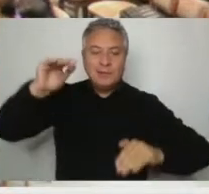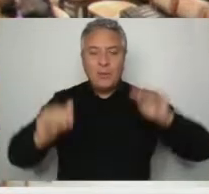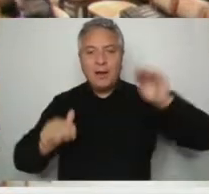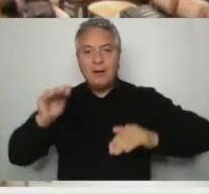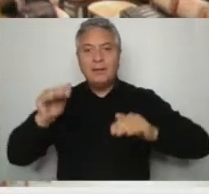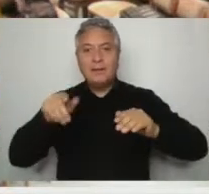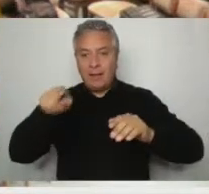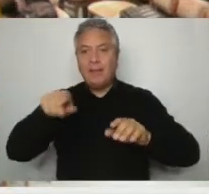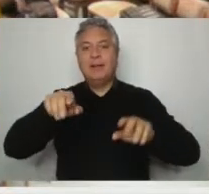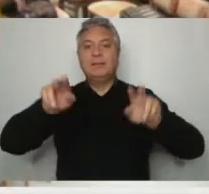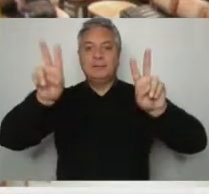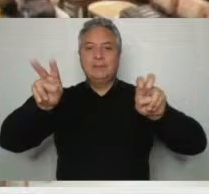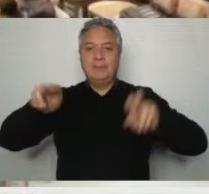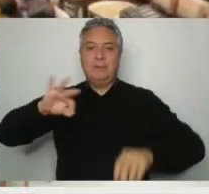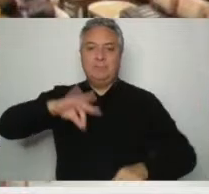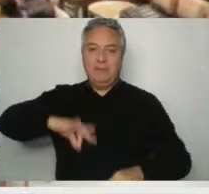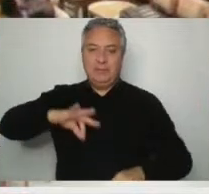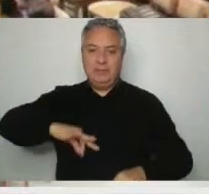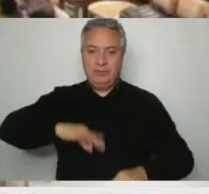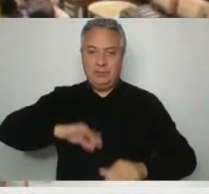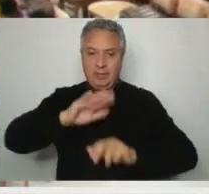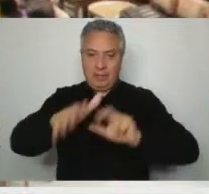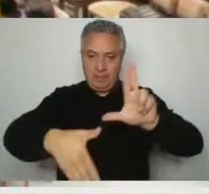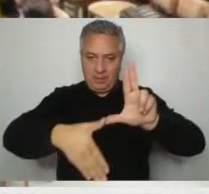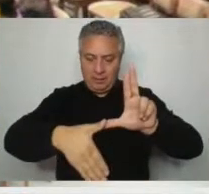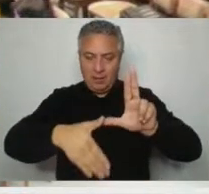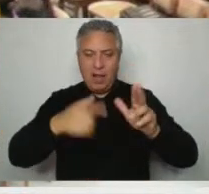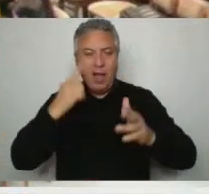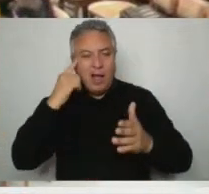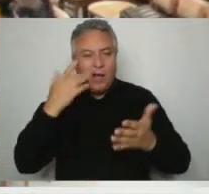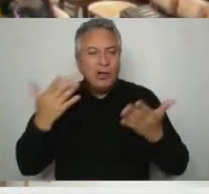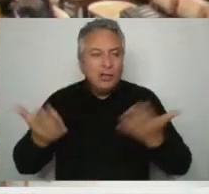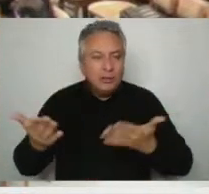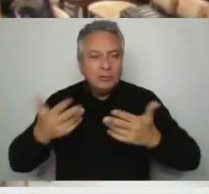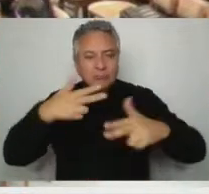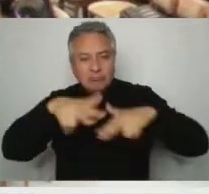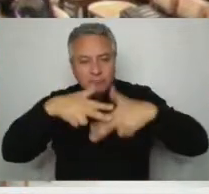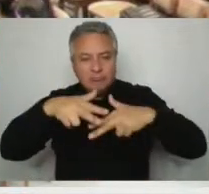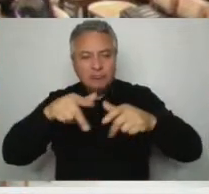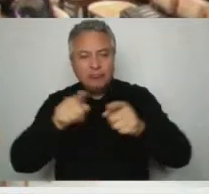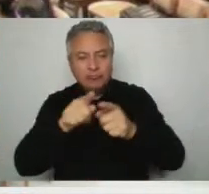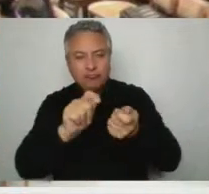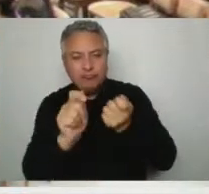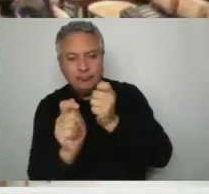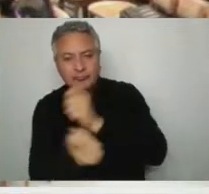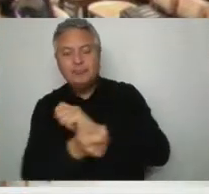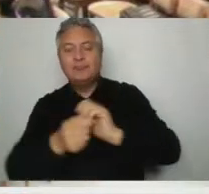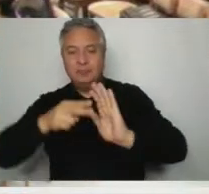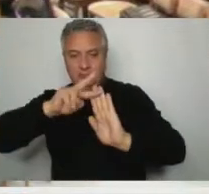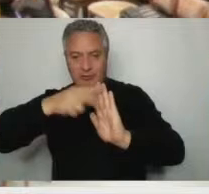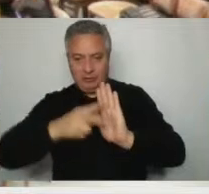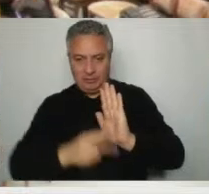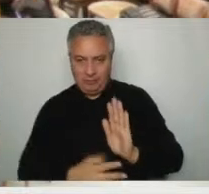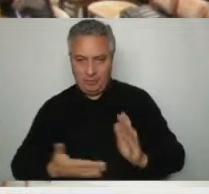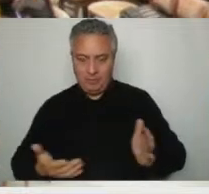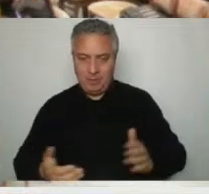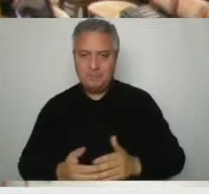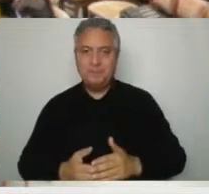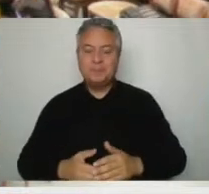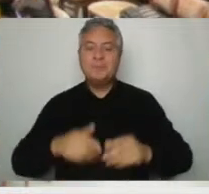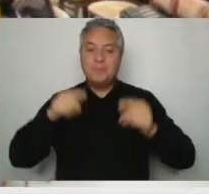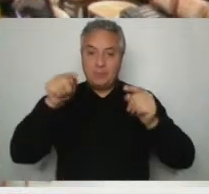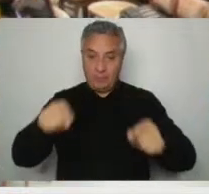panel is called Inequality in Pension Systems in Latin America, Strategic Elements for Reform Processes.